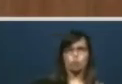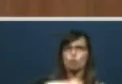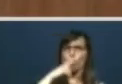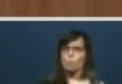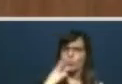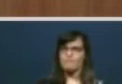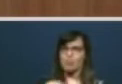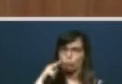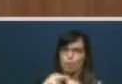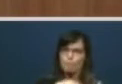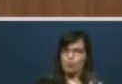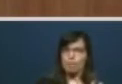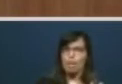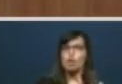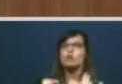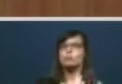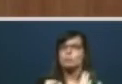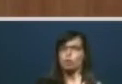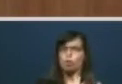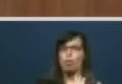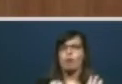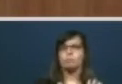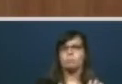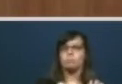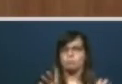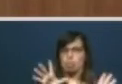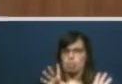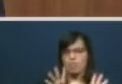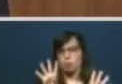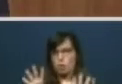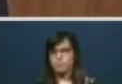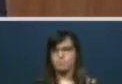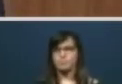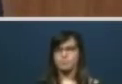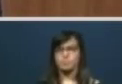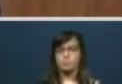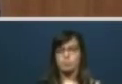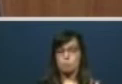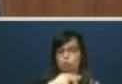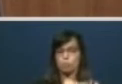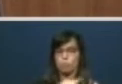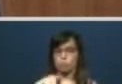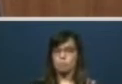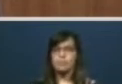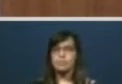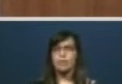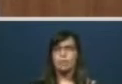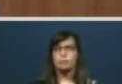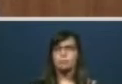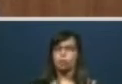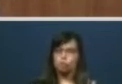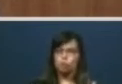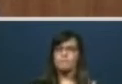calificándolo con una nota de sobresaliente en los próximos meses vamos a seguir dando pasos a través de una ley